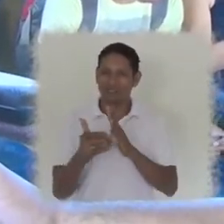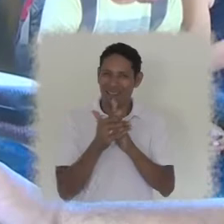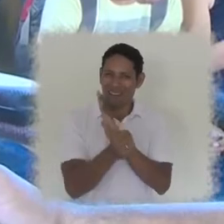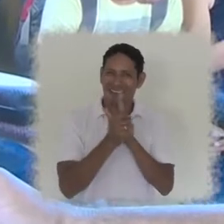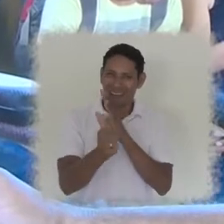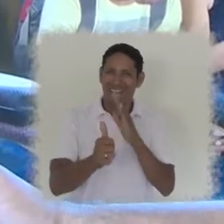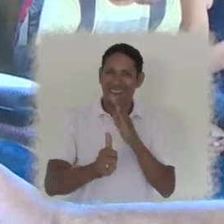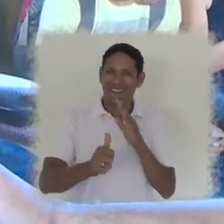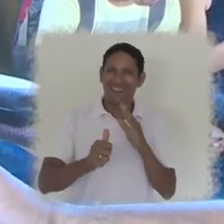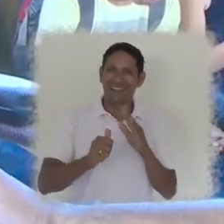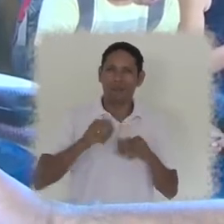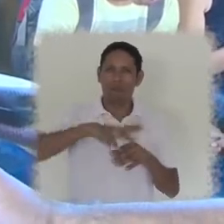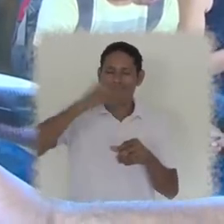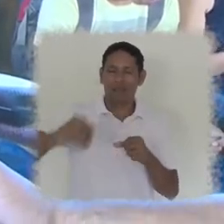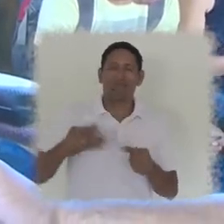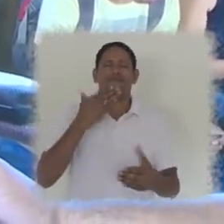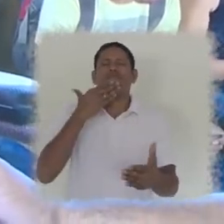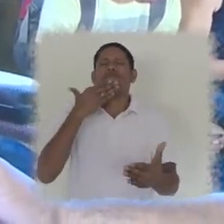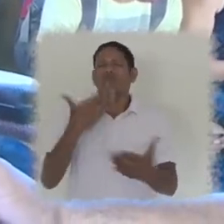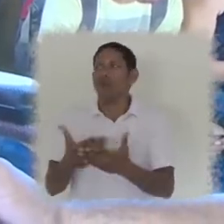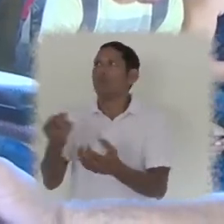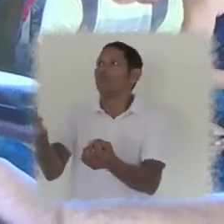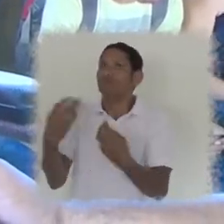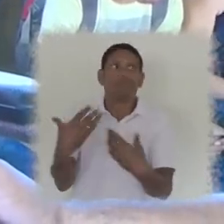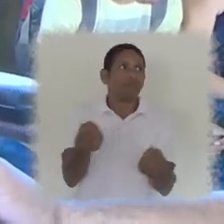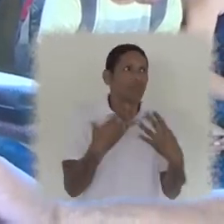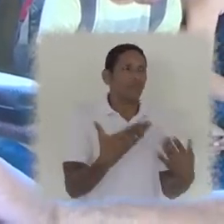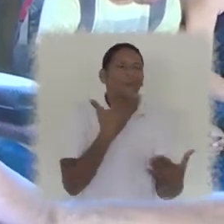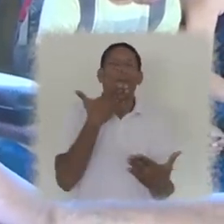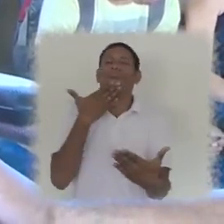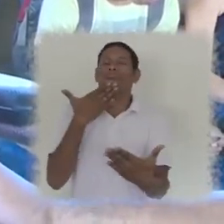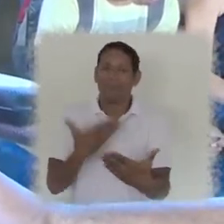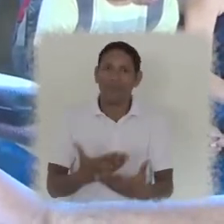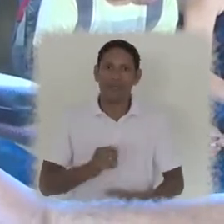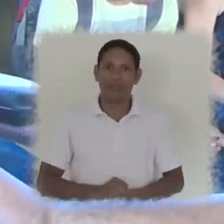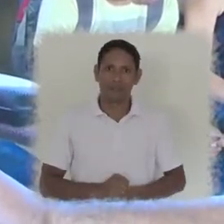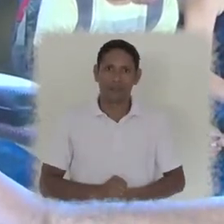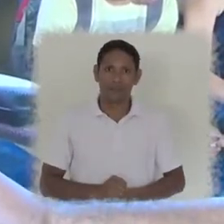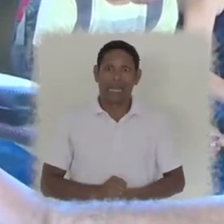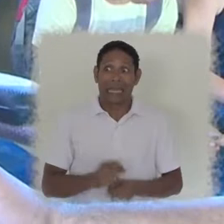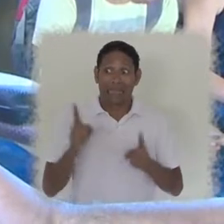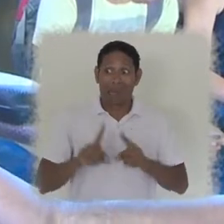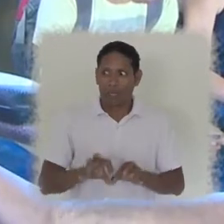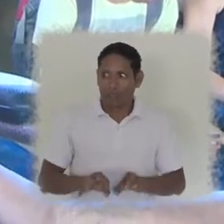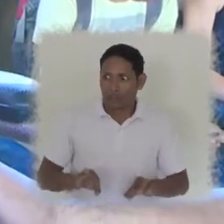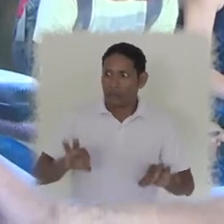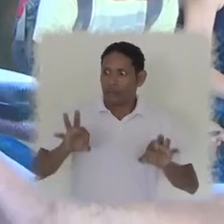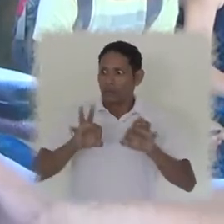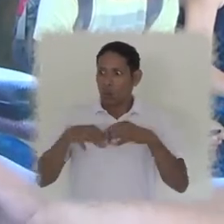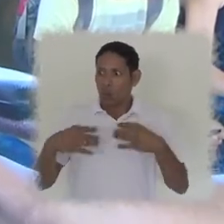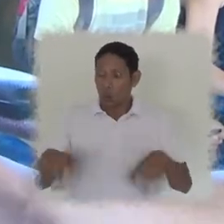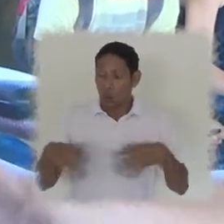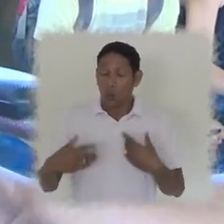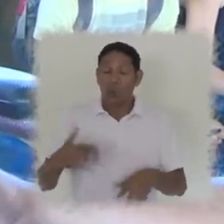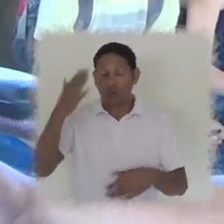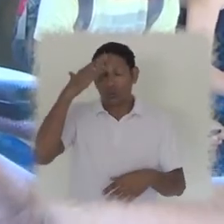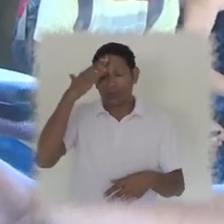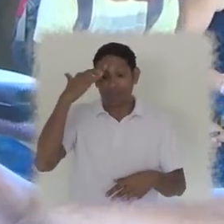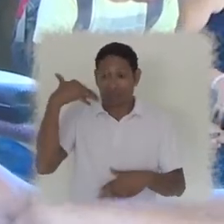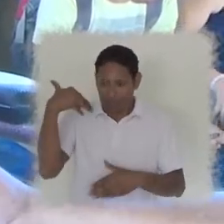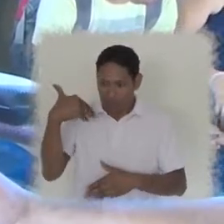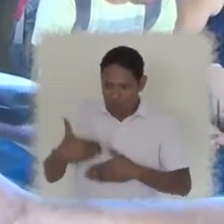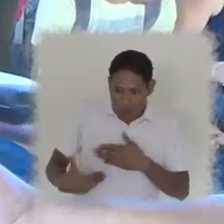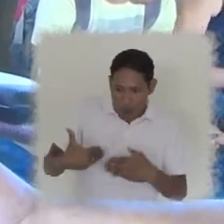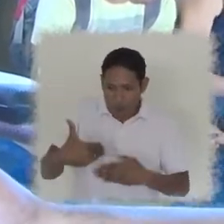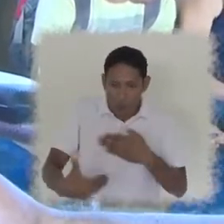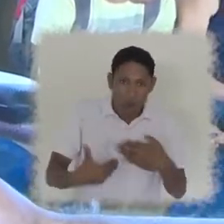este programa, gracias por todo lo que nos ofrecen aquí. Y también yo sé que para ellos no